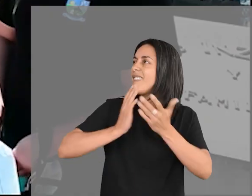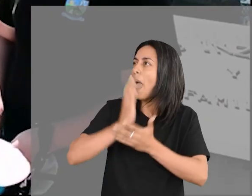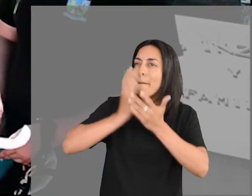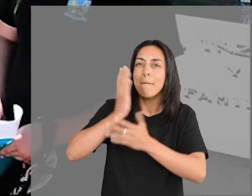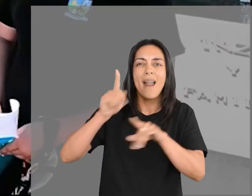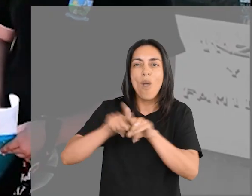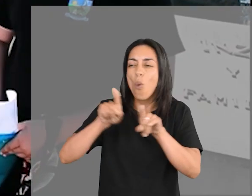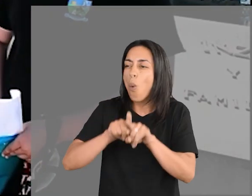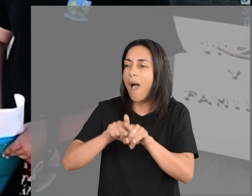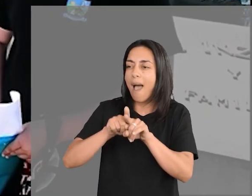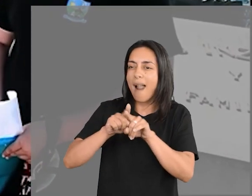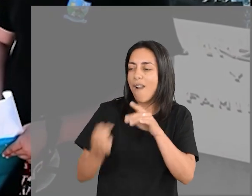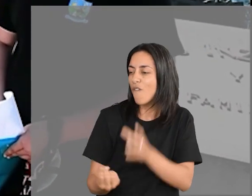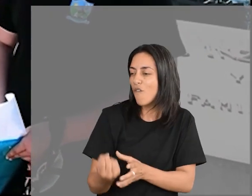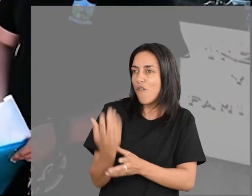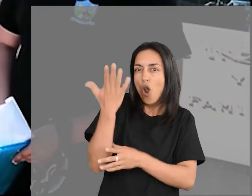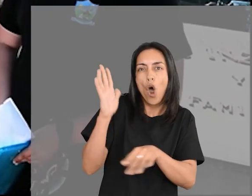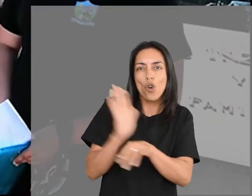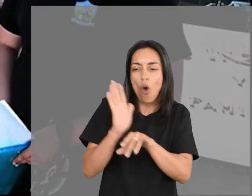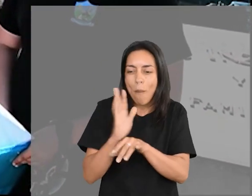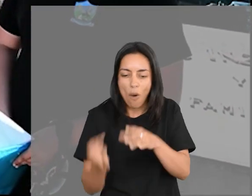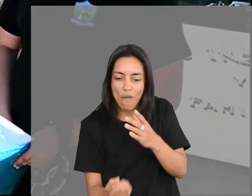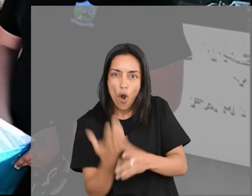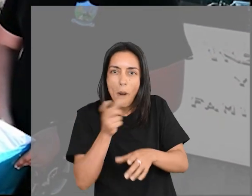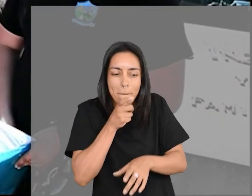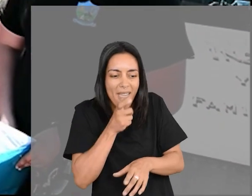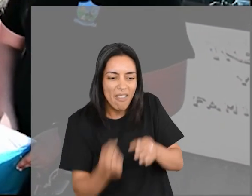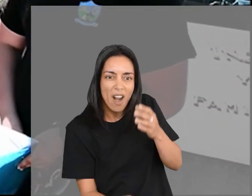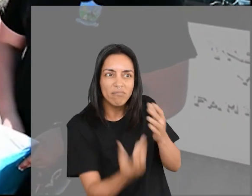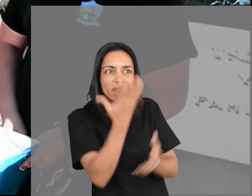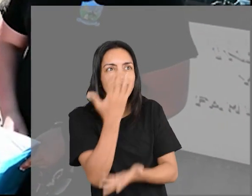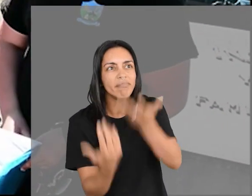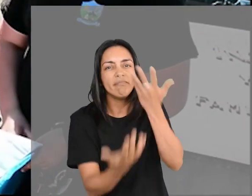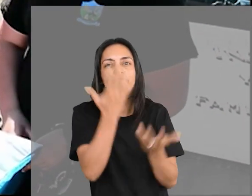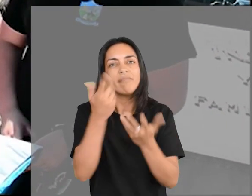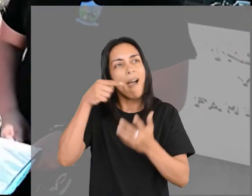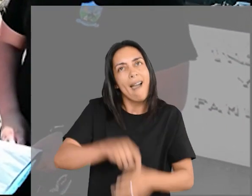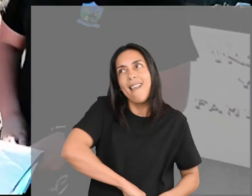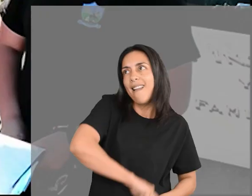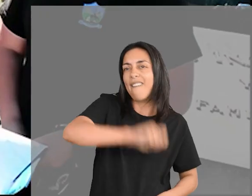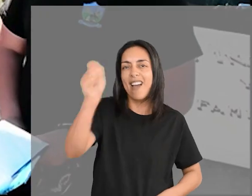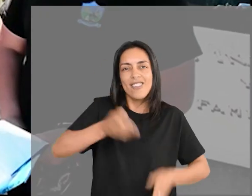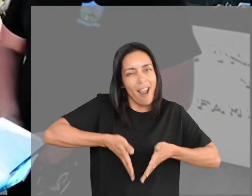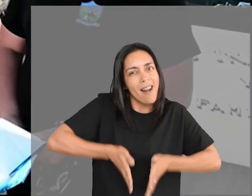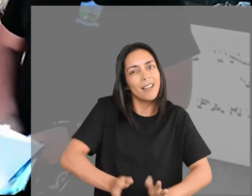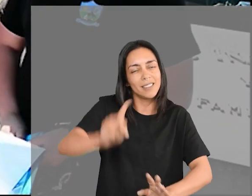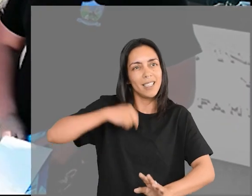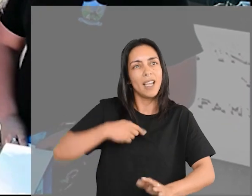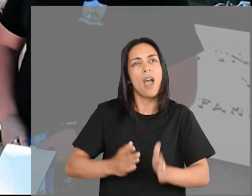las piedras pizarras de mi padre, de aquel bravo y arisco La Valleja. Me